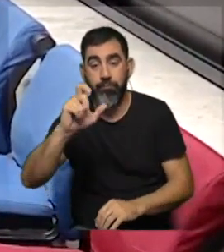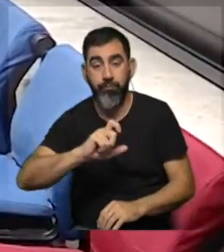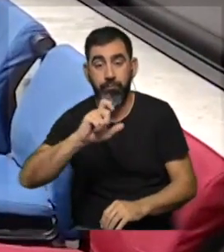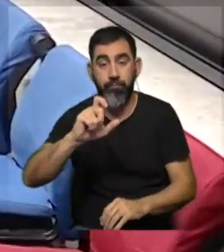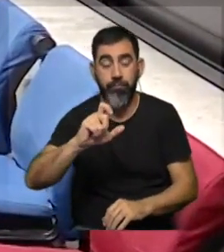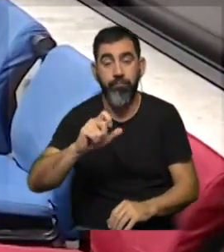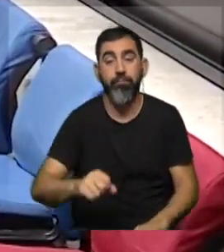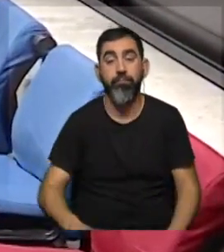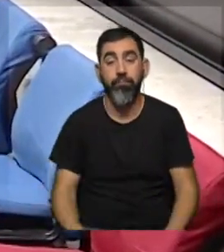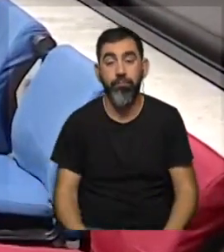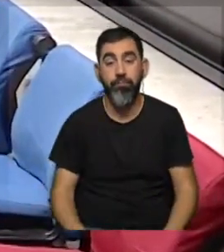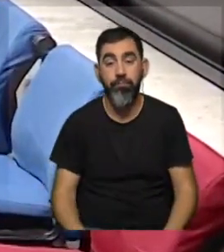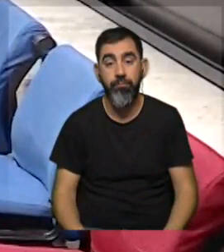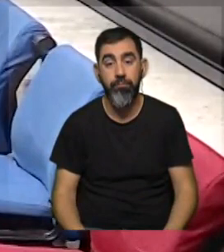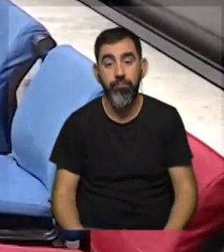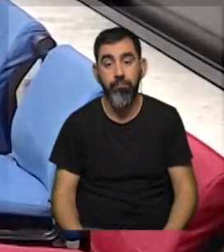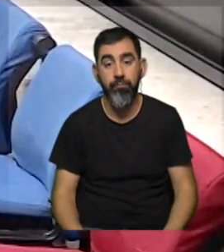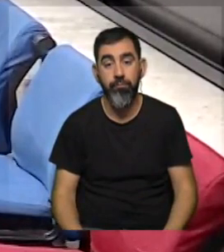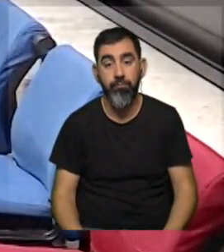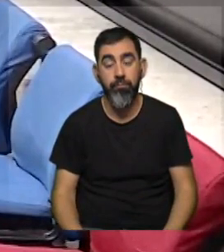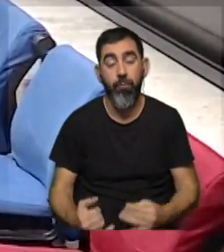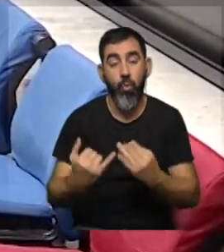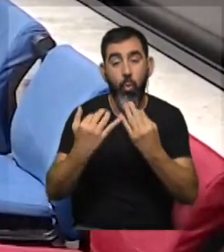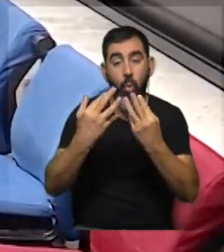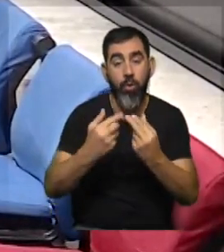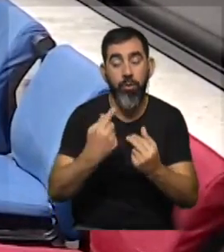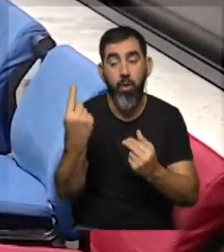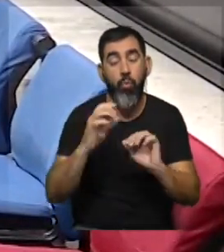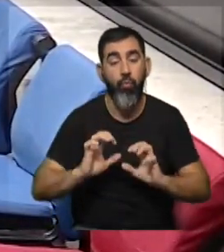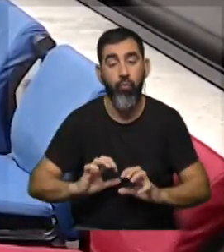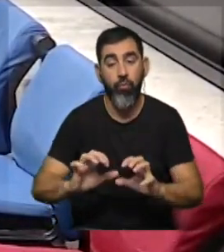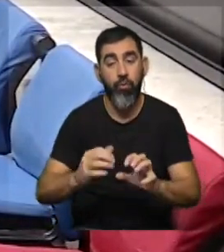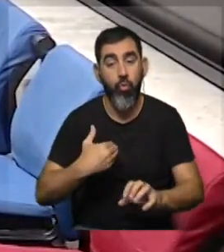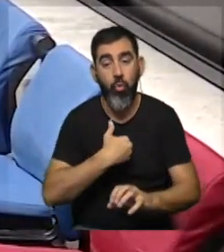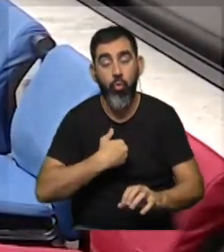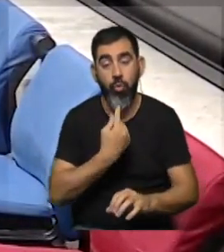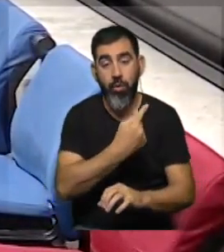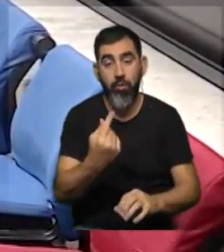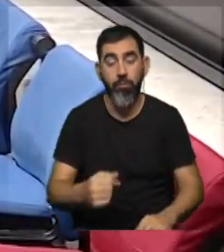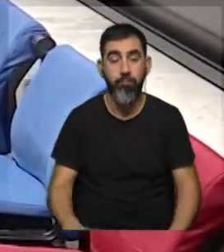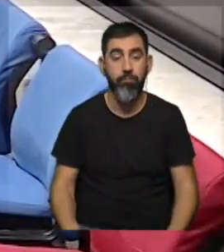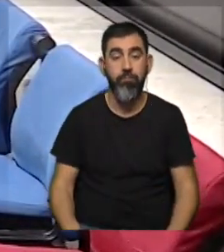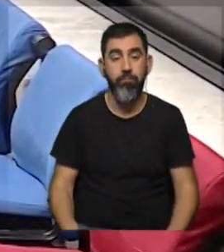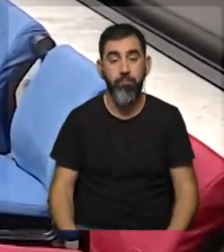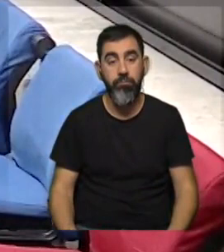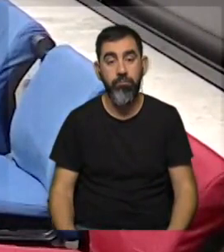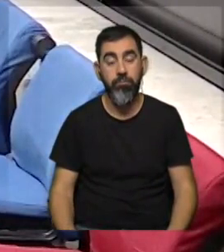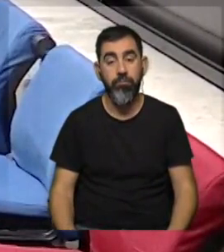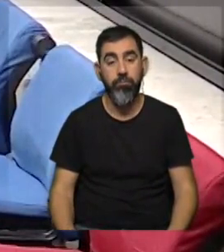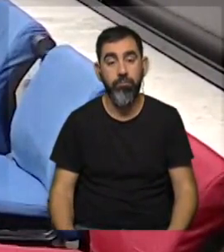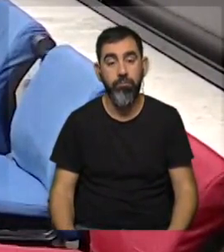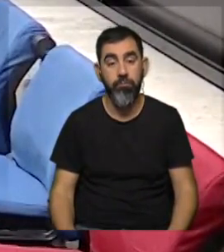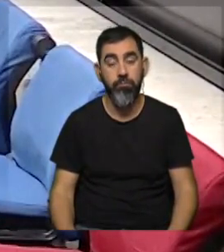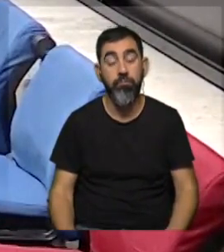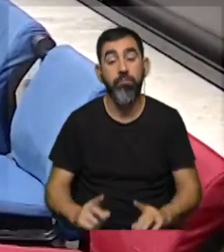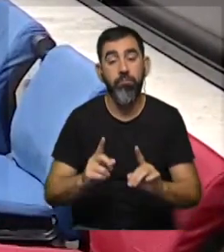en cuanto a la organizacional en cuanto a lo que es el perfil de cada funcionario y la tarea que cumple sí para ser más equitativos y justos y